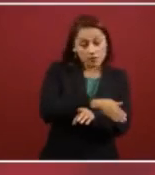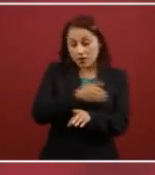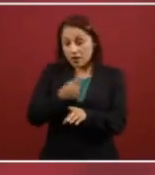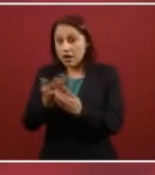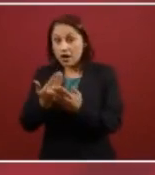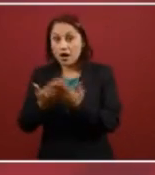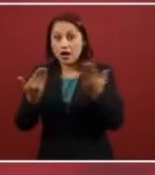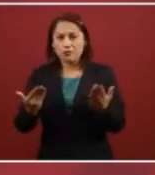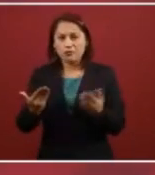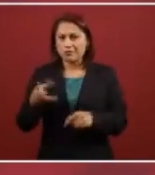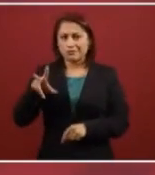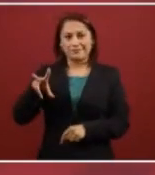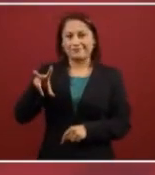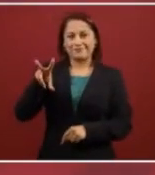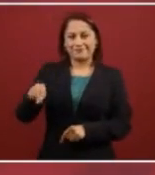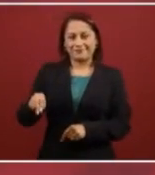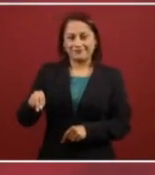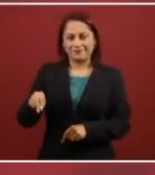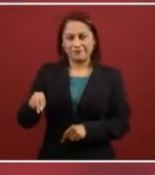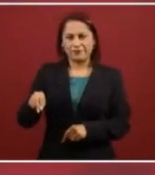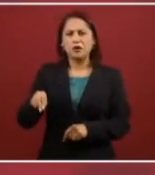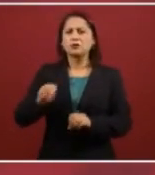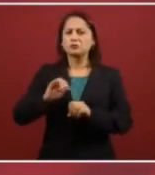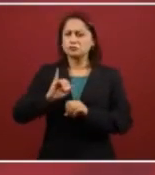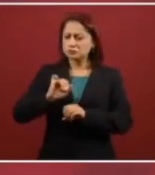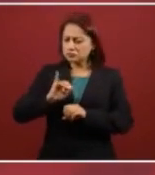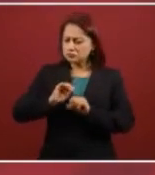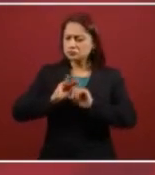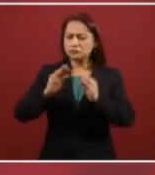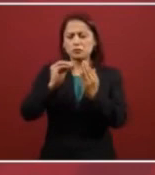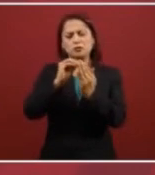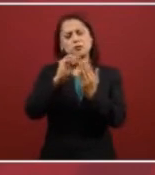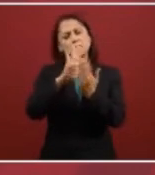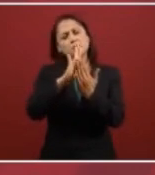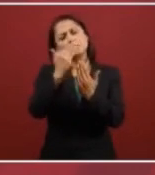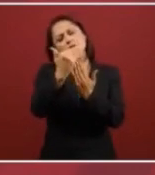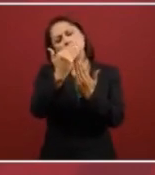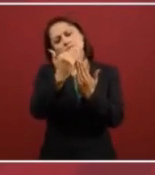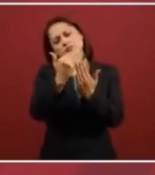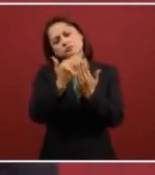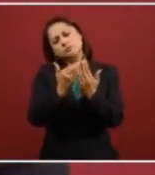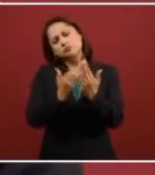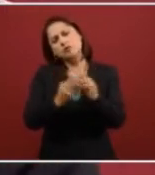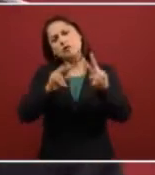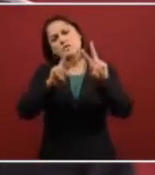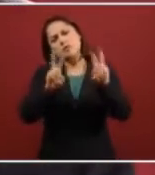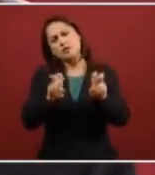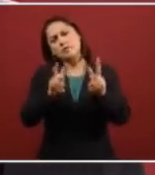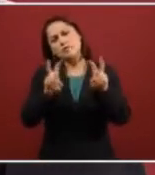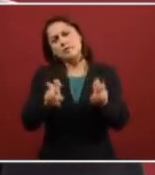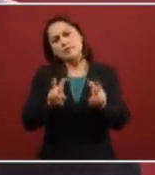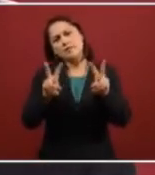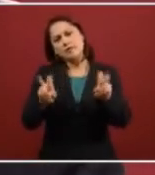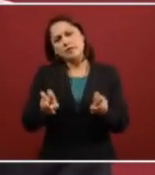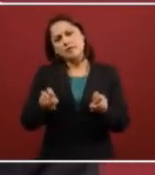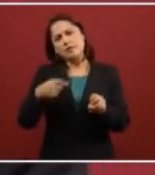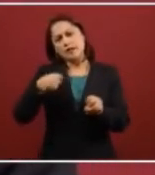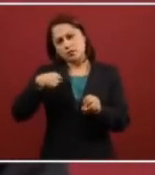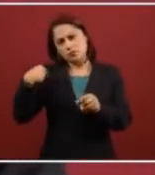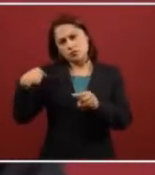We're going to present the technical differences and demonstrate todo lo que estamos diciendo, pero everything el texto, that we're